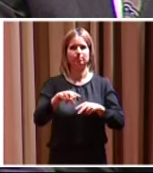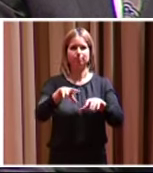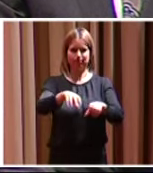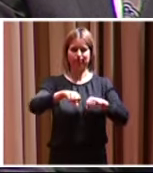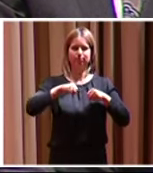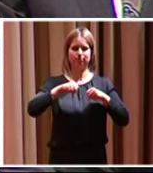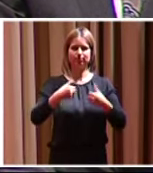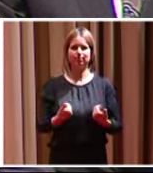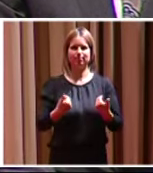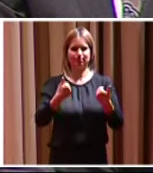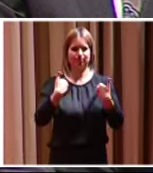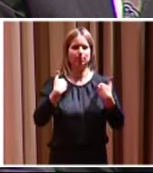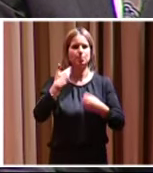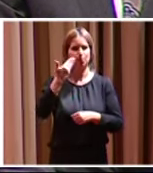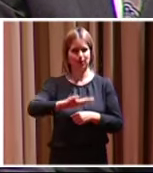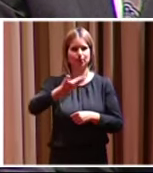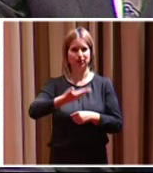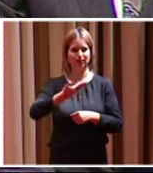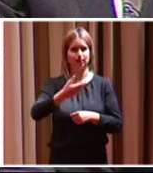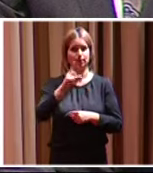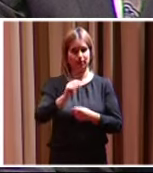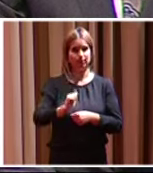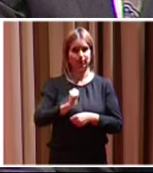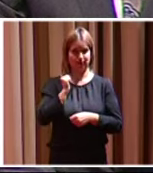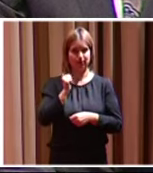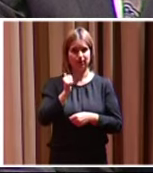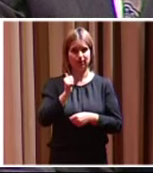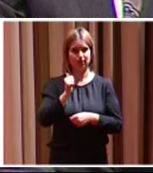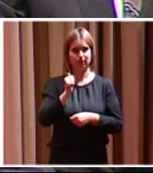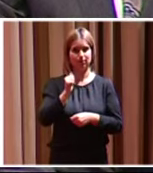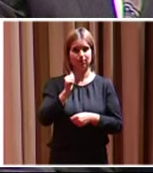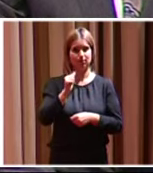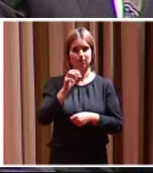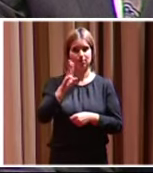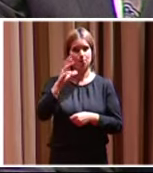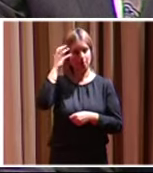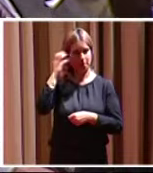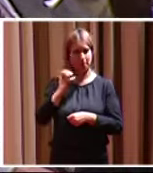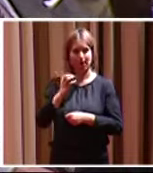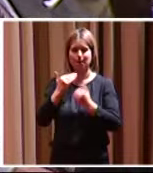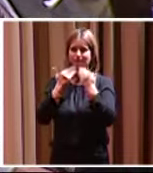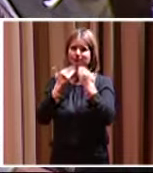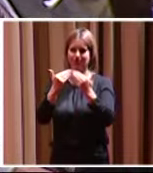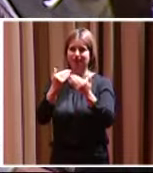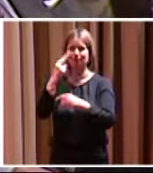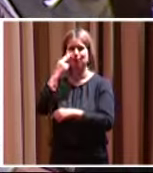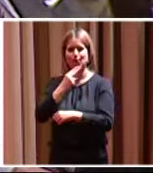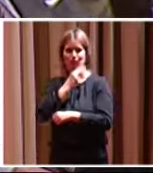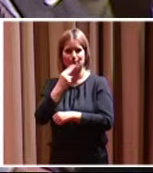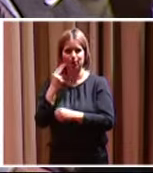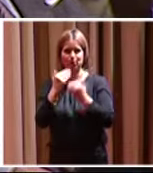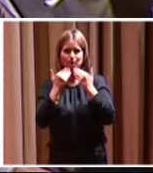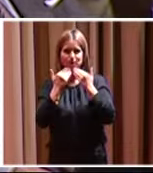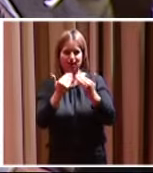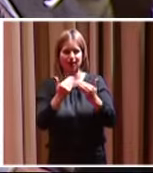esta enorme responsabilidad. Y, por cierto, Pilar, gracias por tu compromiso,